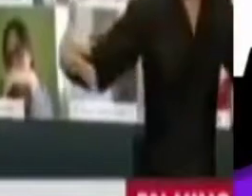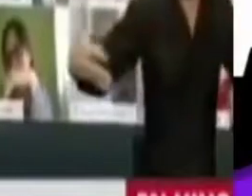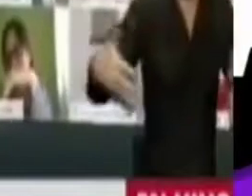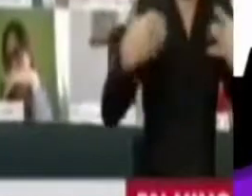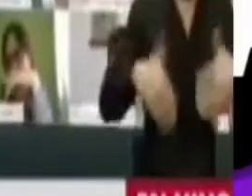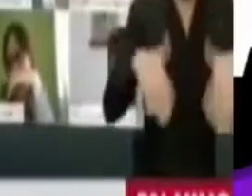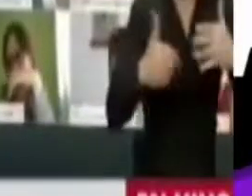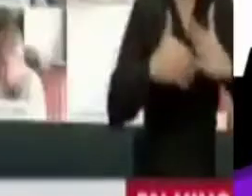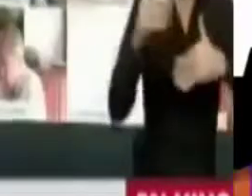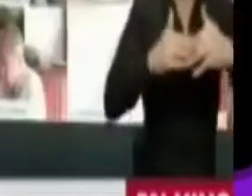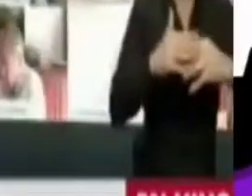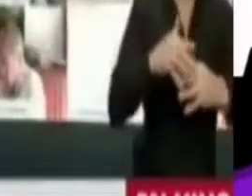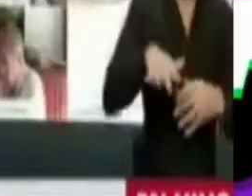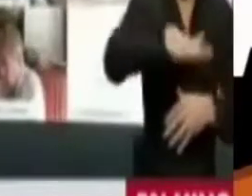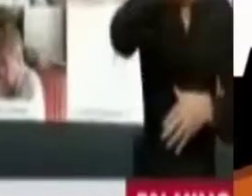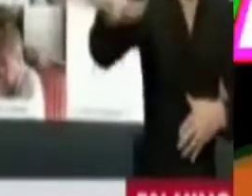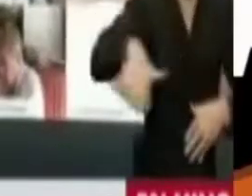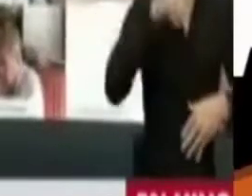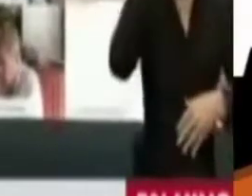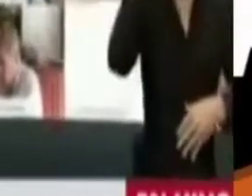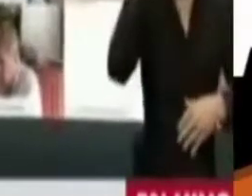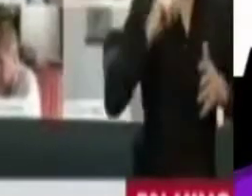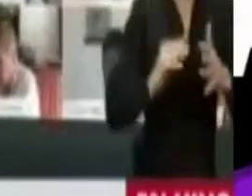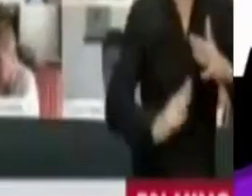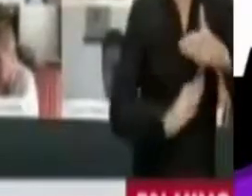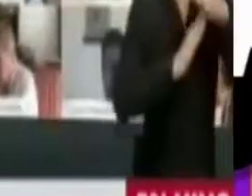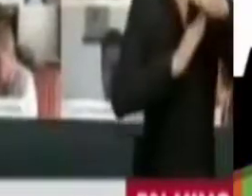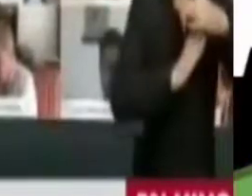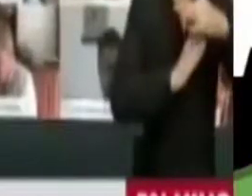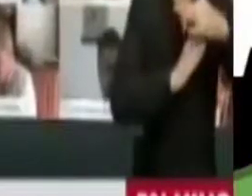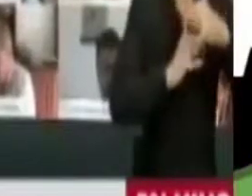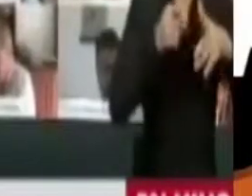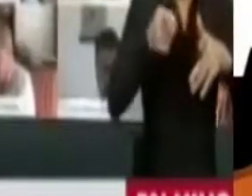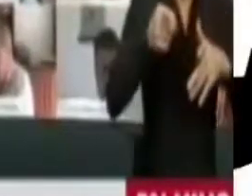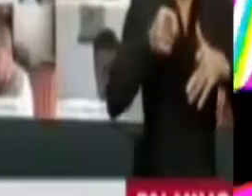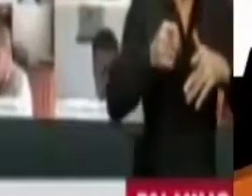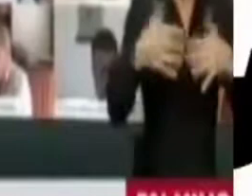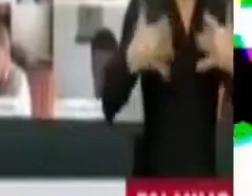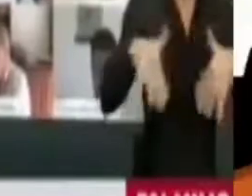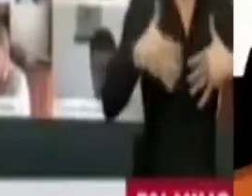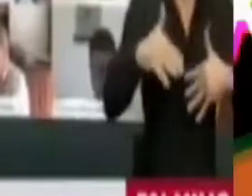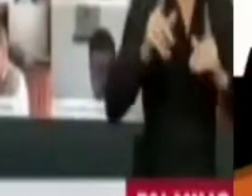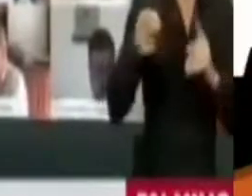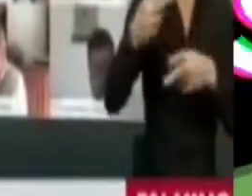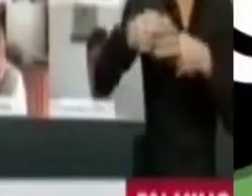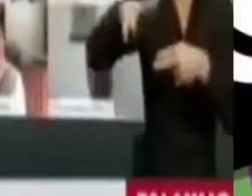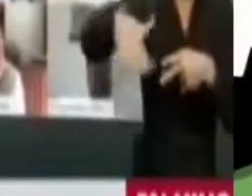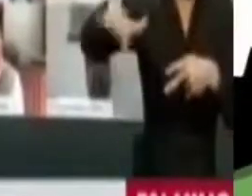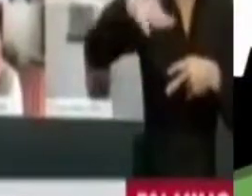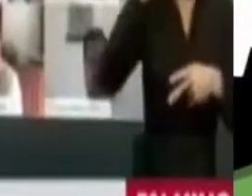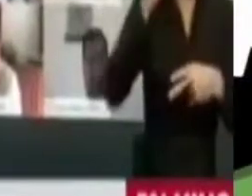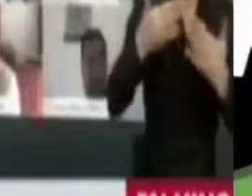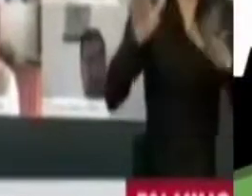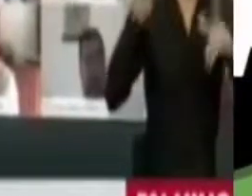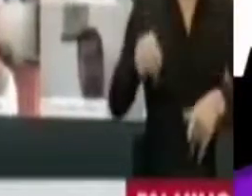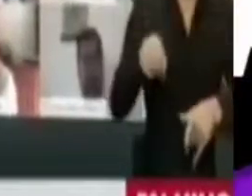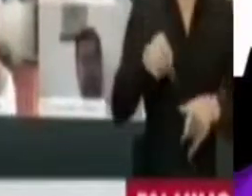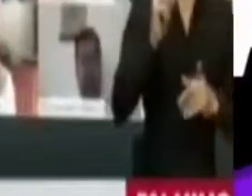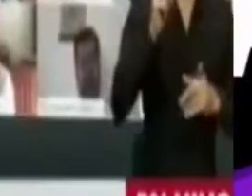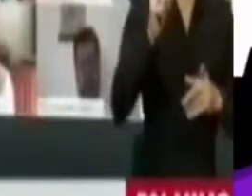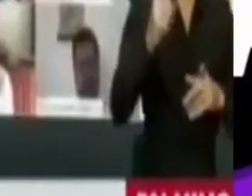qué manera se va a cobrar la deuda. Es muy importante para San Luis esto. Es muy importante. Más en los tiempos que estamos